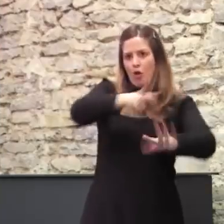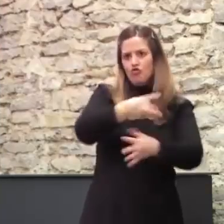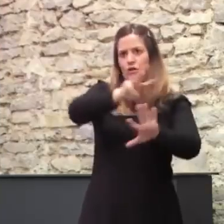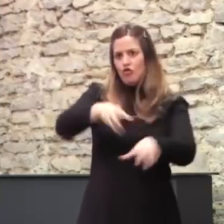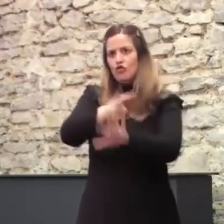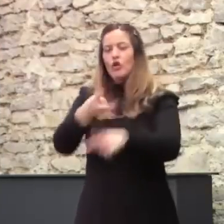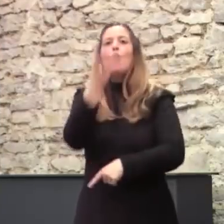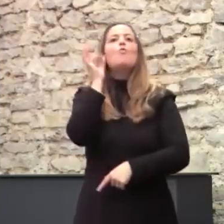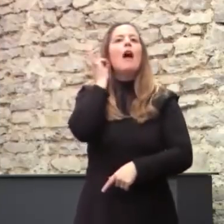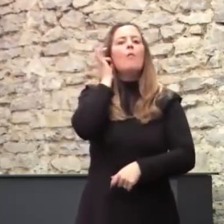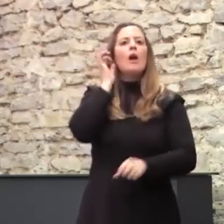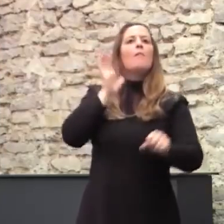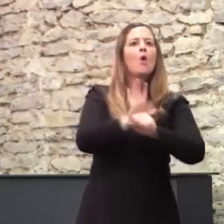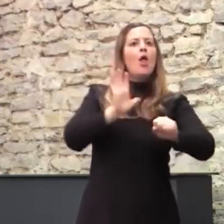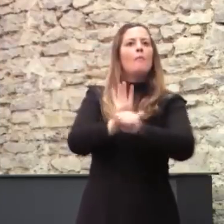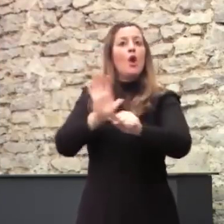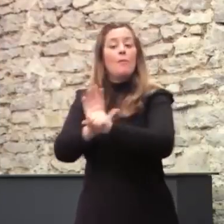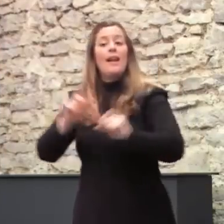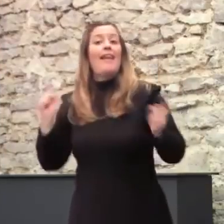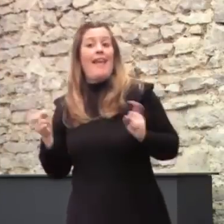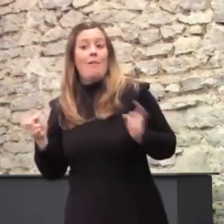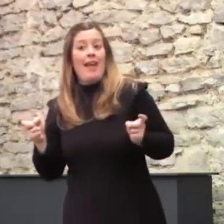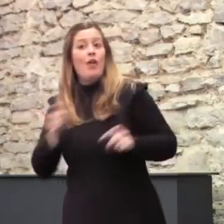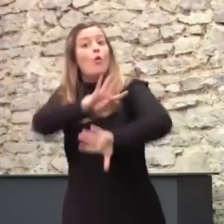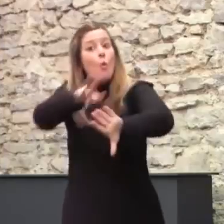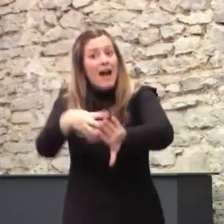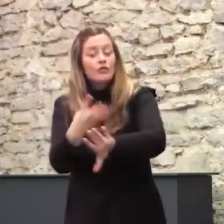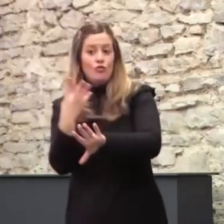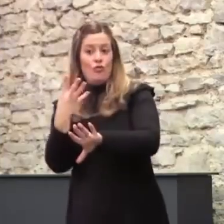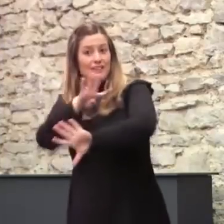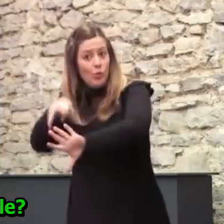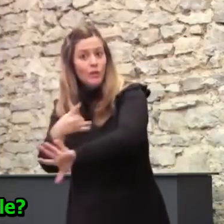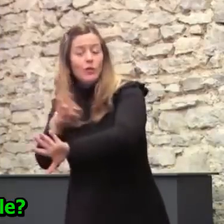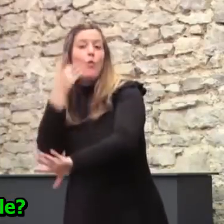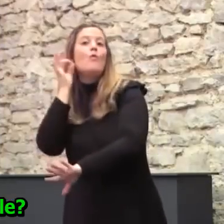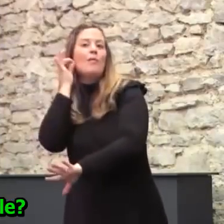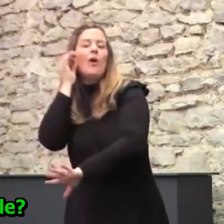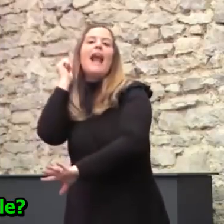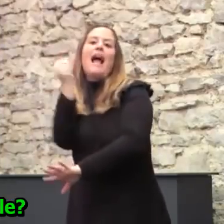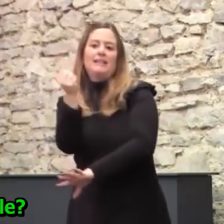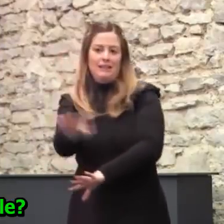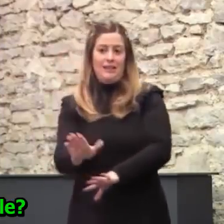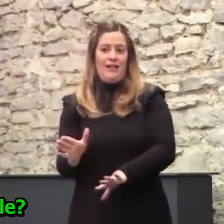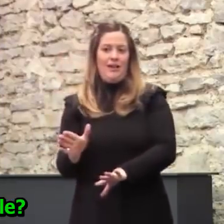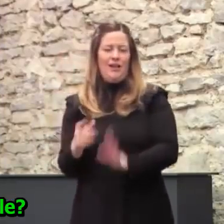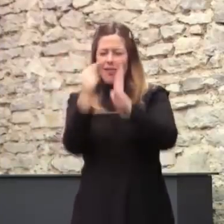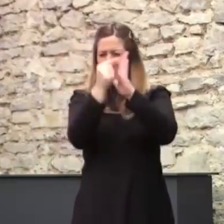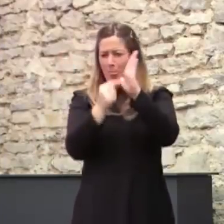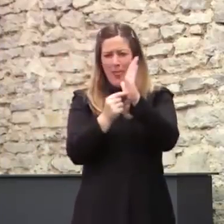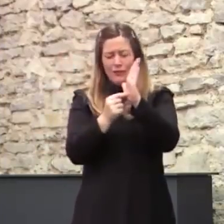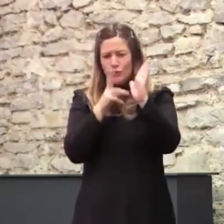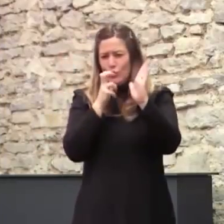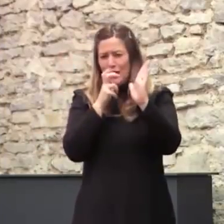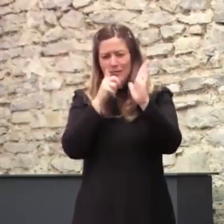mujer, en México cada 4 horas una mujer es asesinada. O sea, las cifras son espantosas, ¿vale?